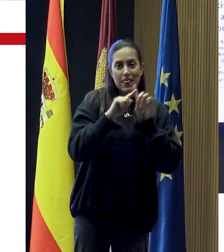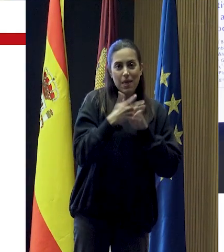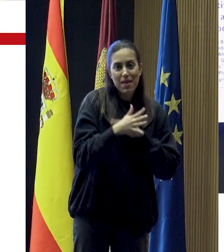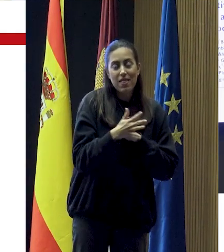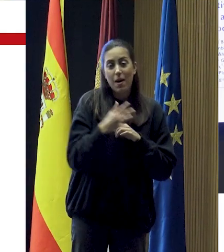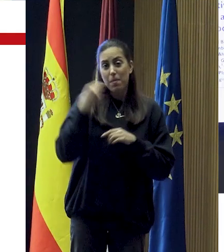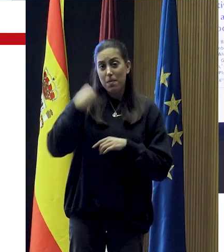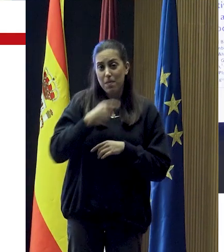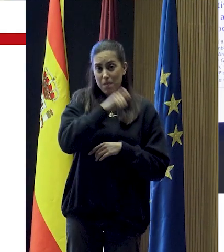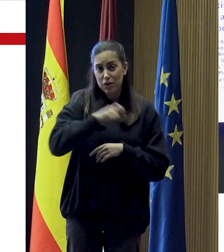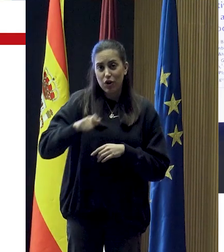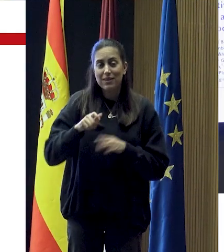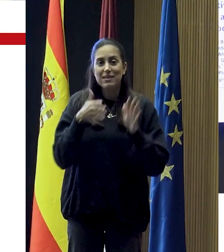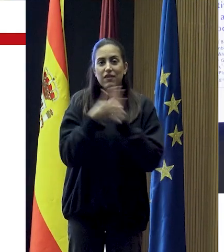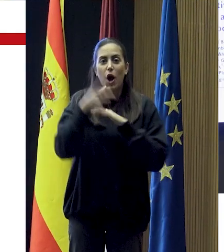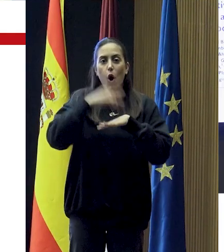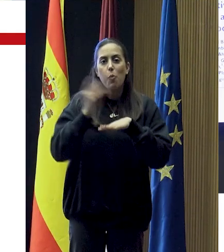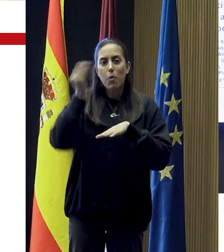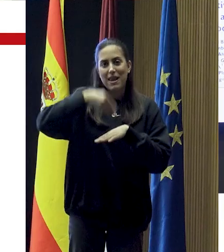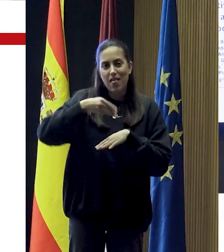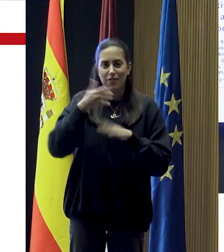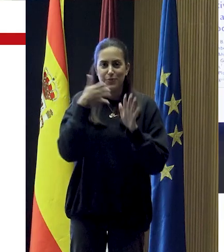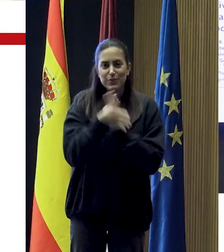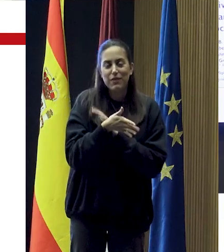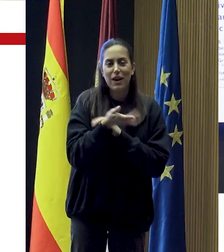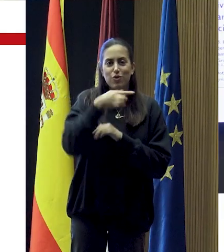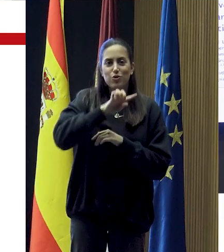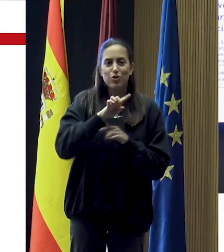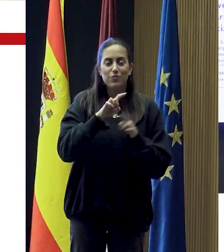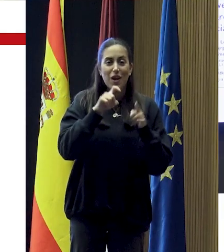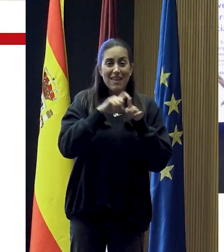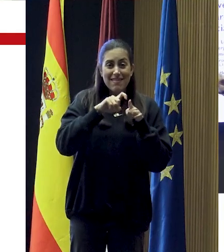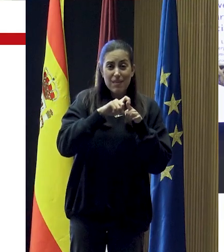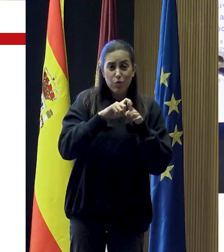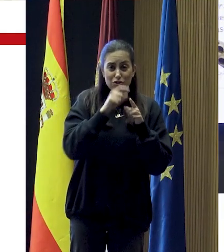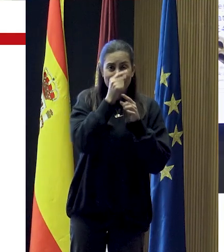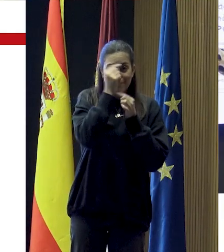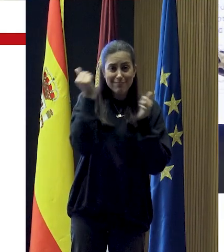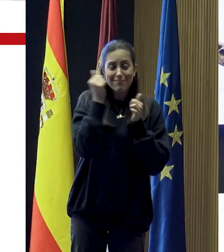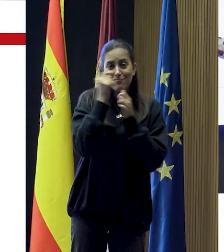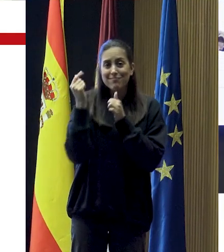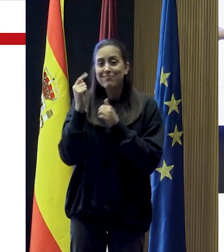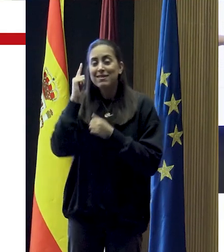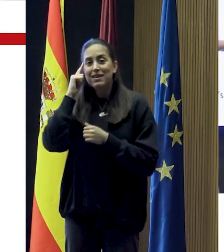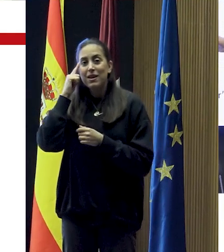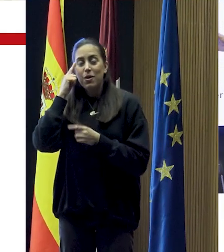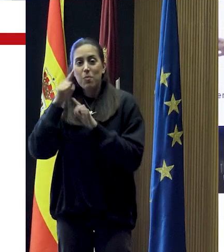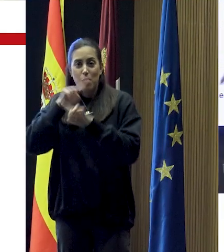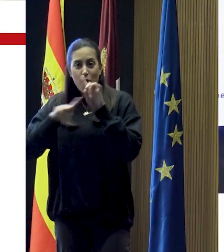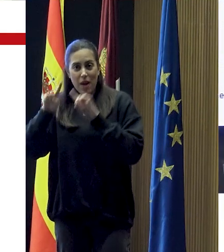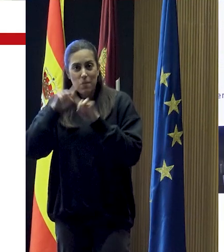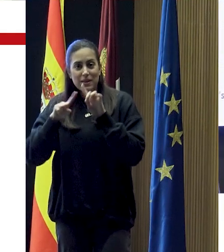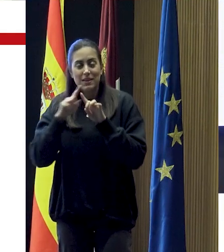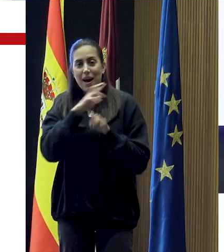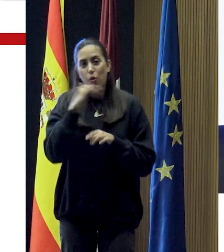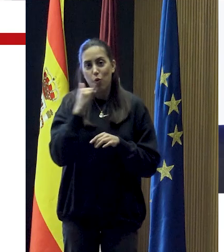es lo que llamamos comorbidad. Es decir, que tenemos muchos tipos de demencias, todos los que tenéis ahí, fijaros que el azul es la más